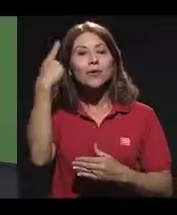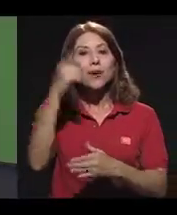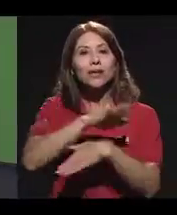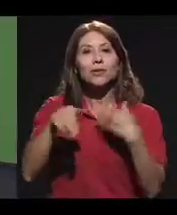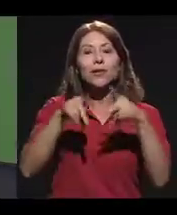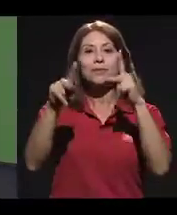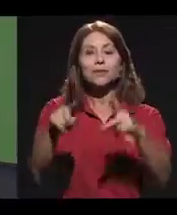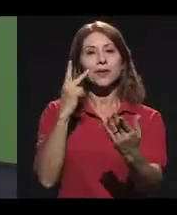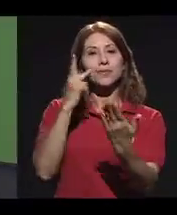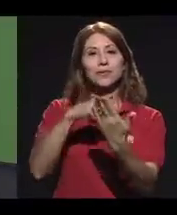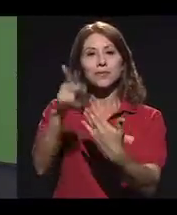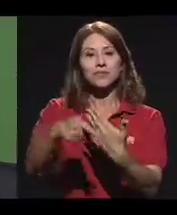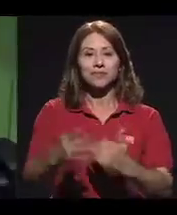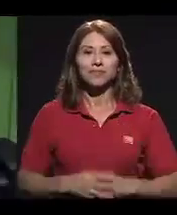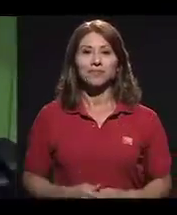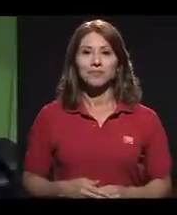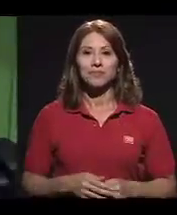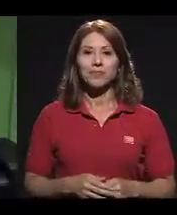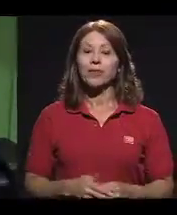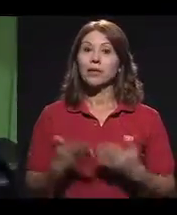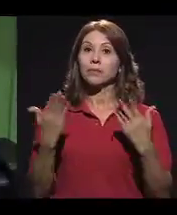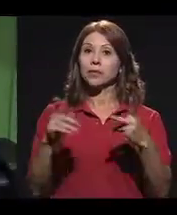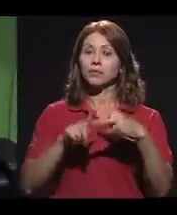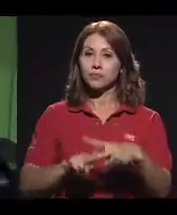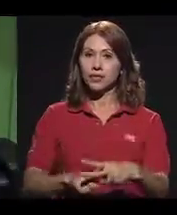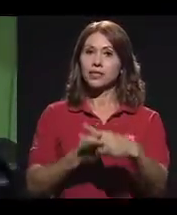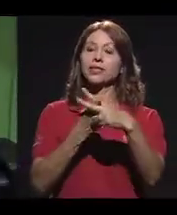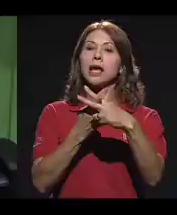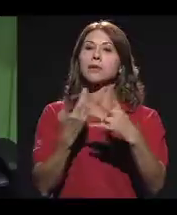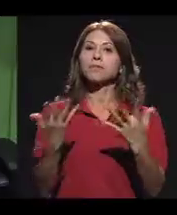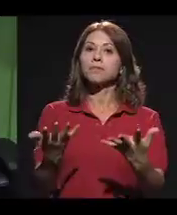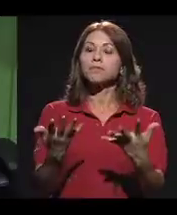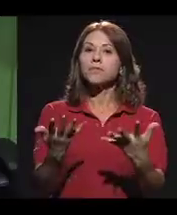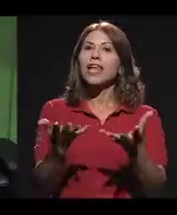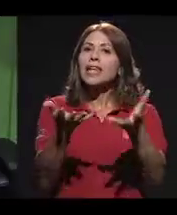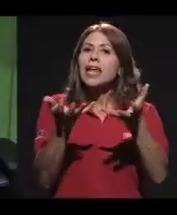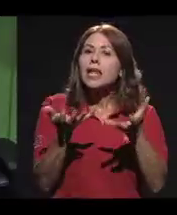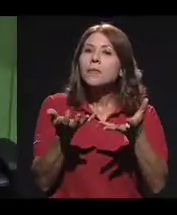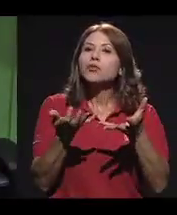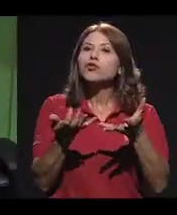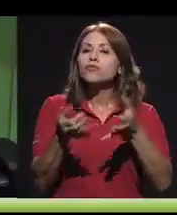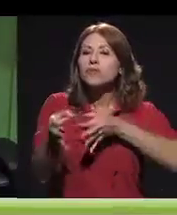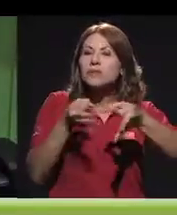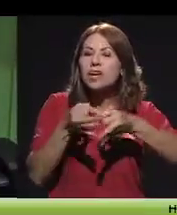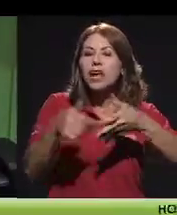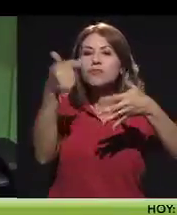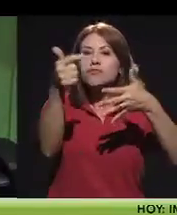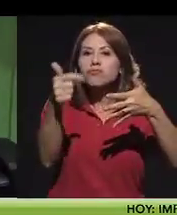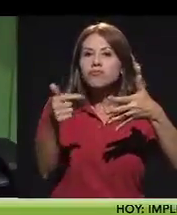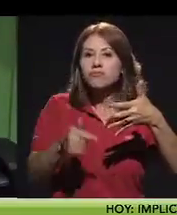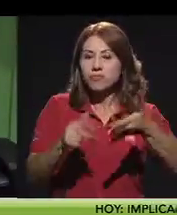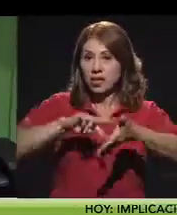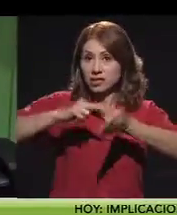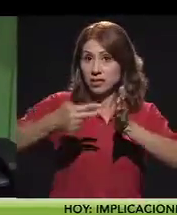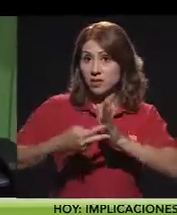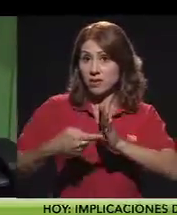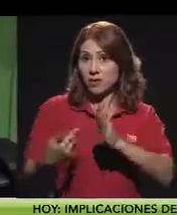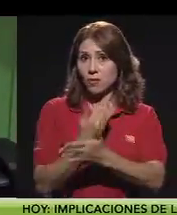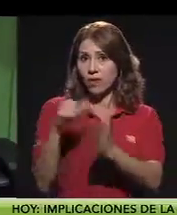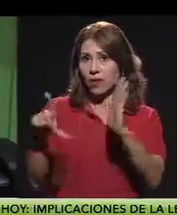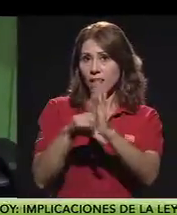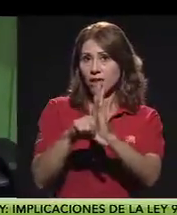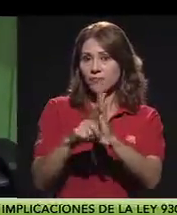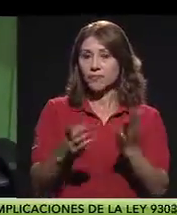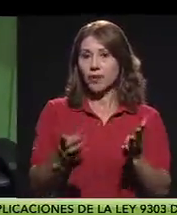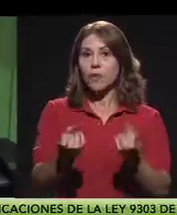para todas las personas que nos están viendo. Francisco, queremos hacer un desglose de lo que implica esta ley, ¿verdad? Muchas personas